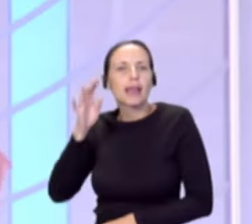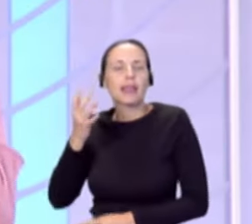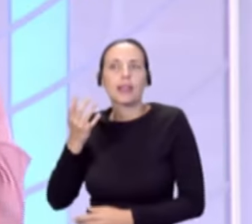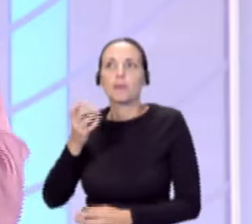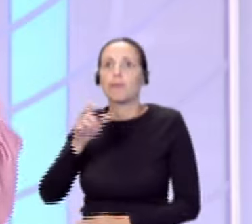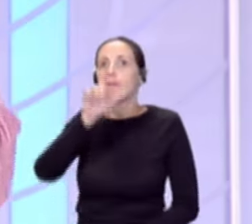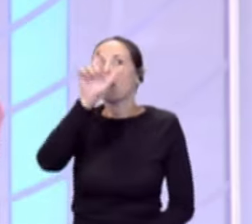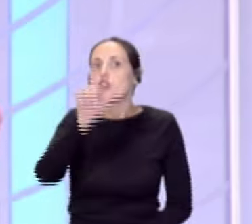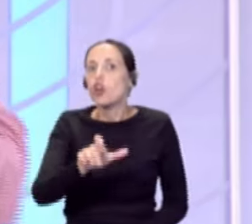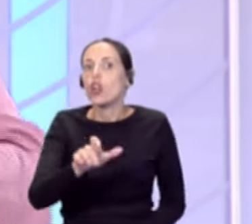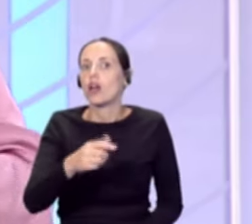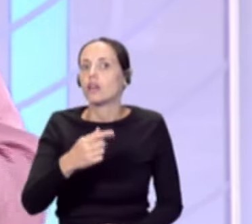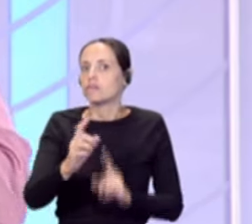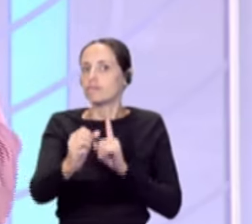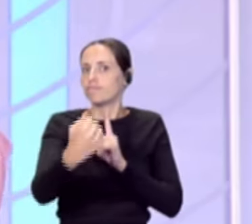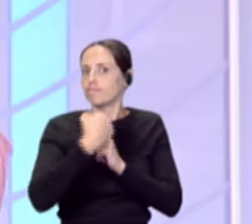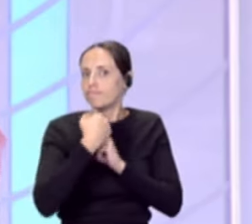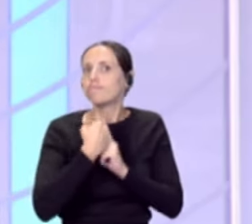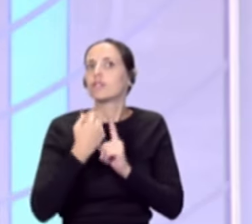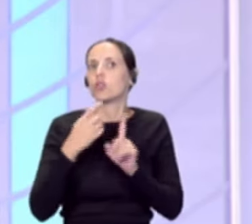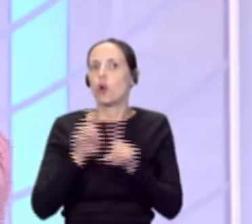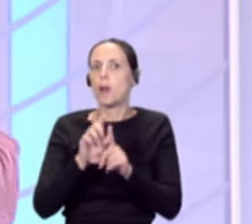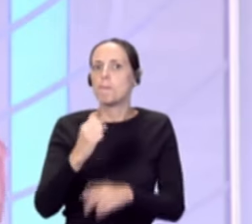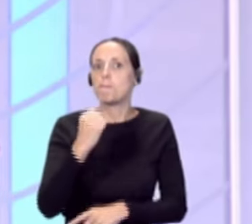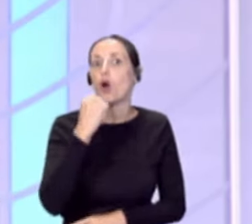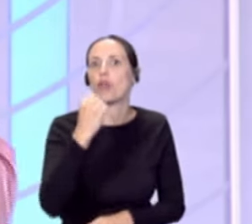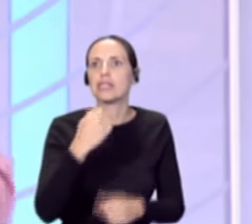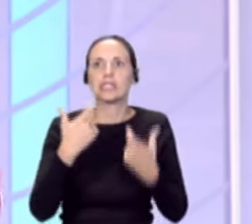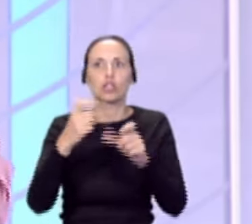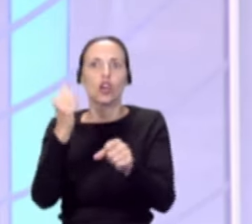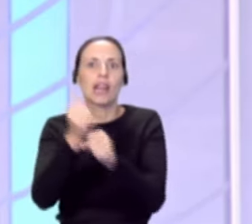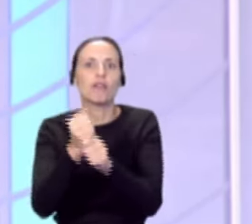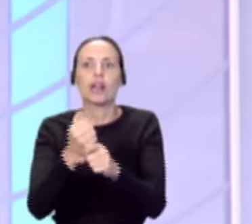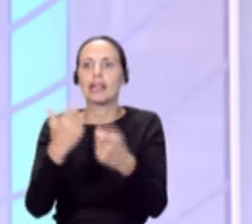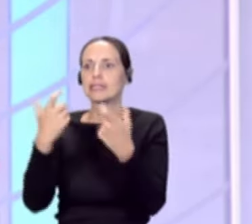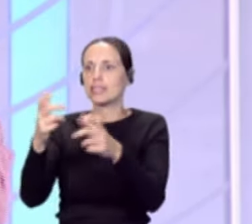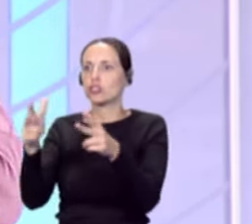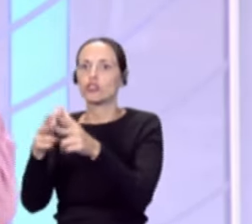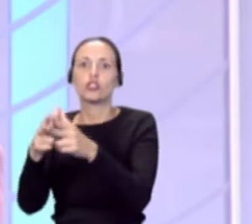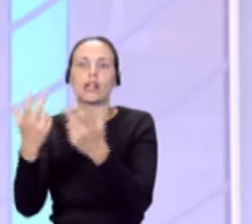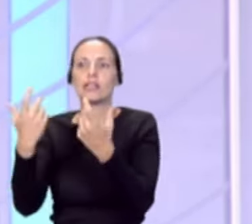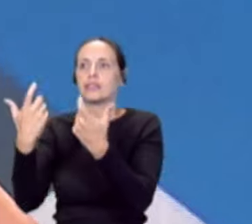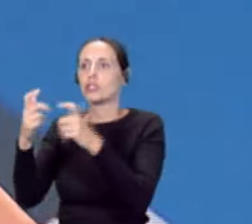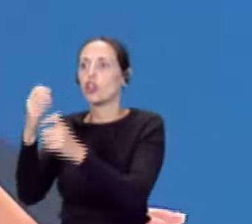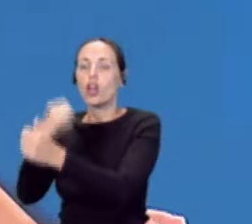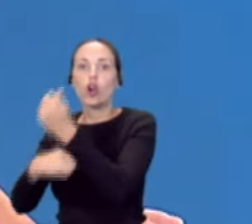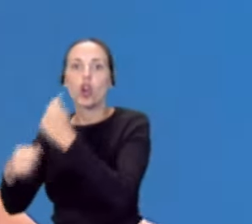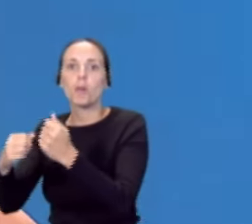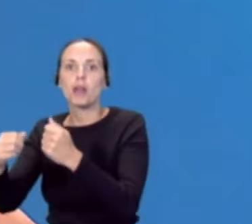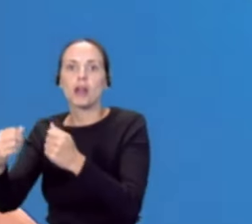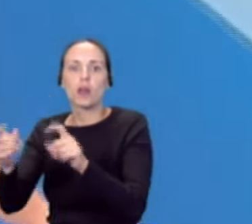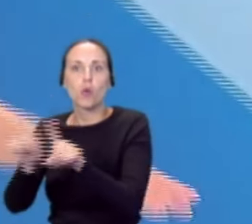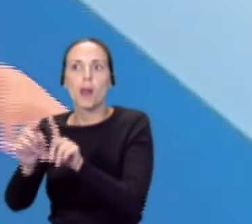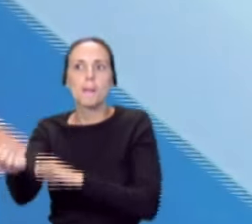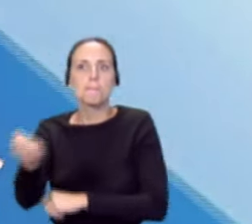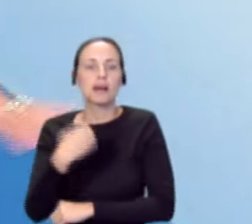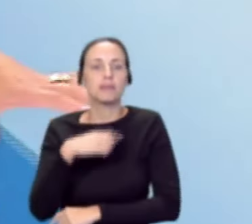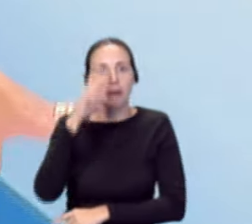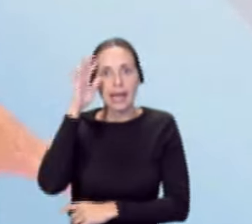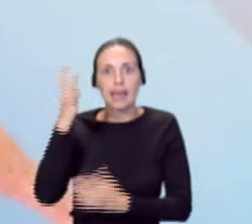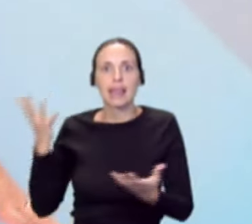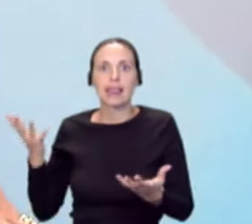ámbito, en tu sector laboral, en tu ámbito social, en tu ámbito económico, tiene poder, ¿cómo hablas con eso? Bueno, y en este caso poder, hablamos del